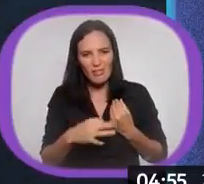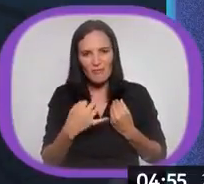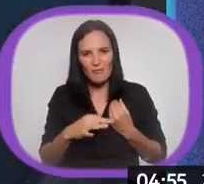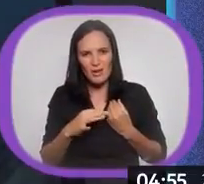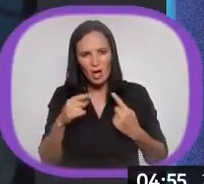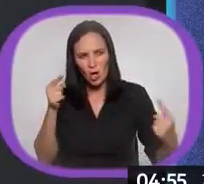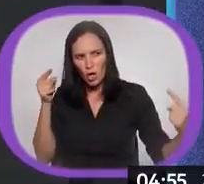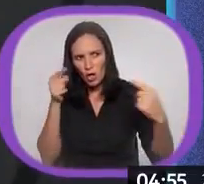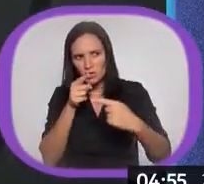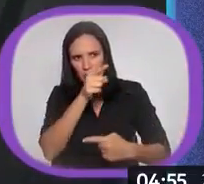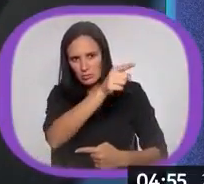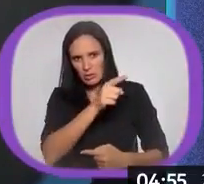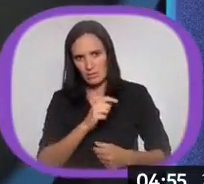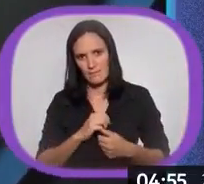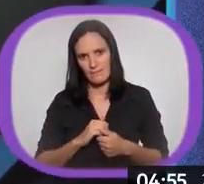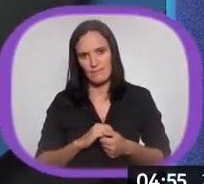con Megatron.